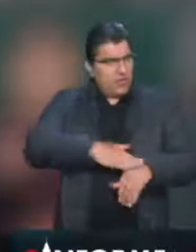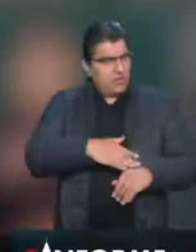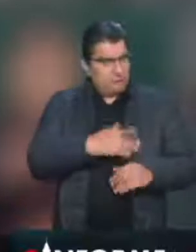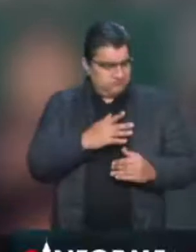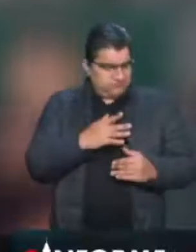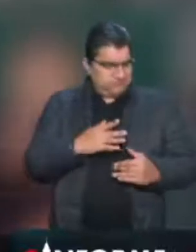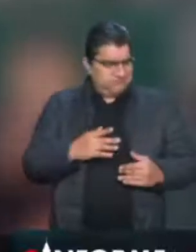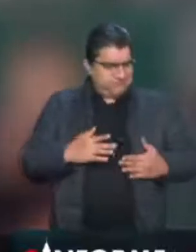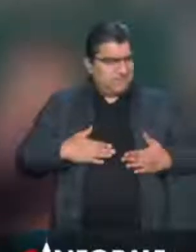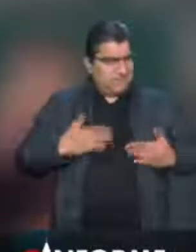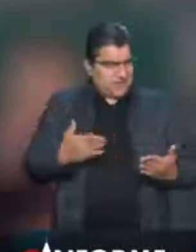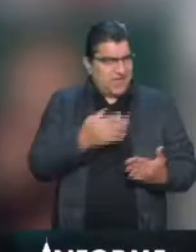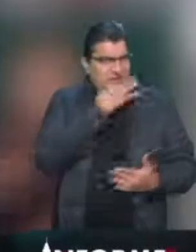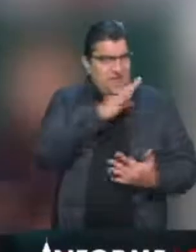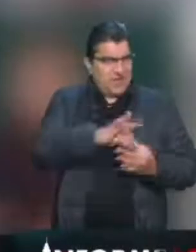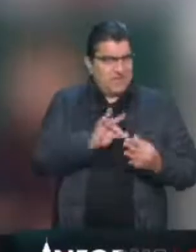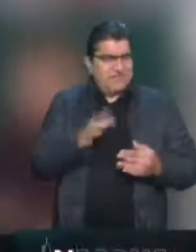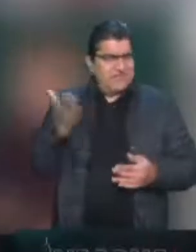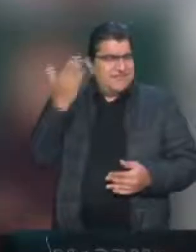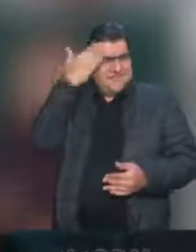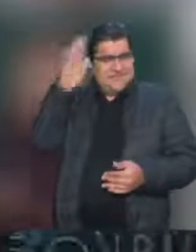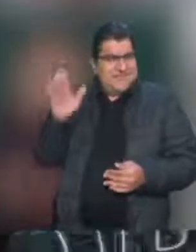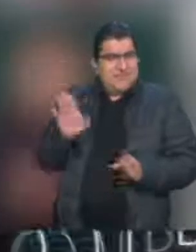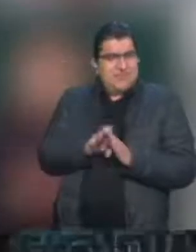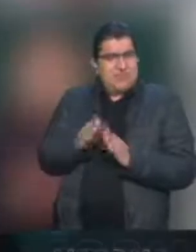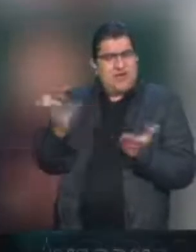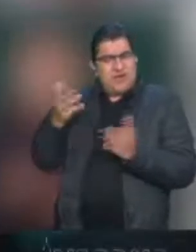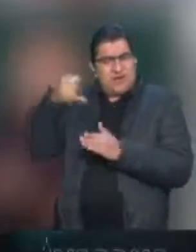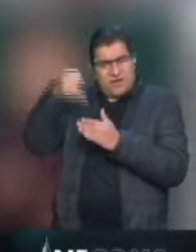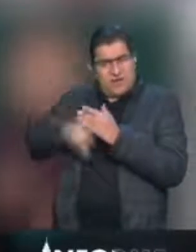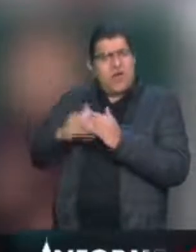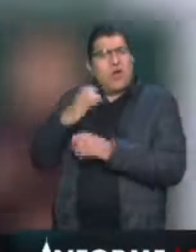palabra, ¿no? O sea, desconocer sobre un hecho.